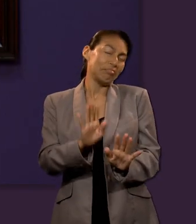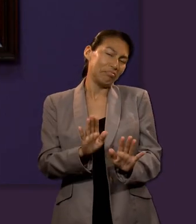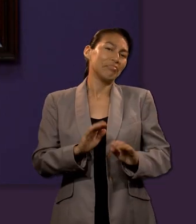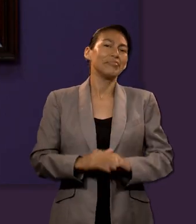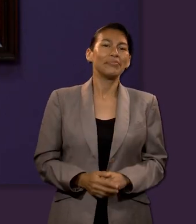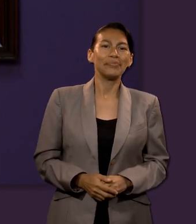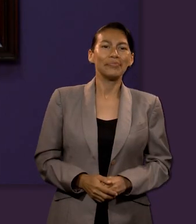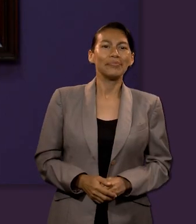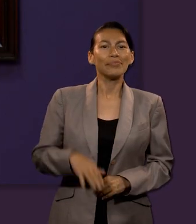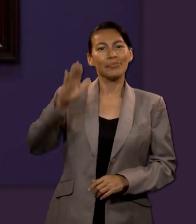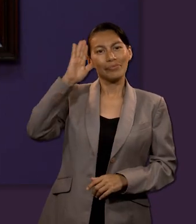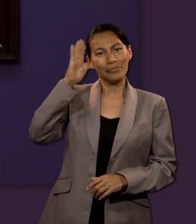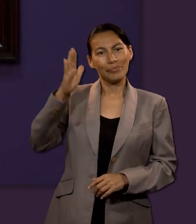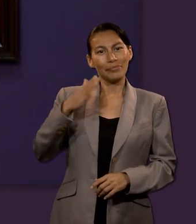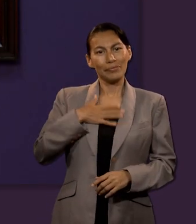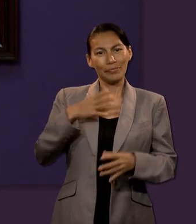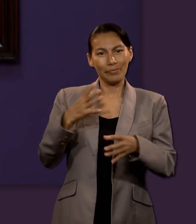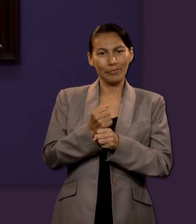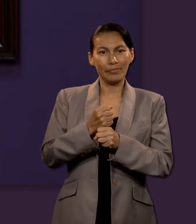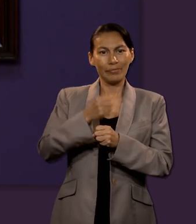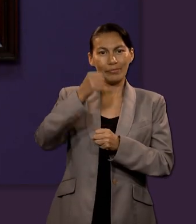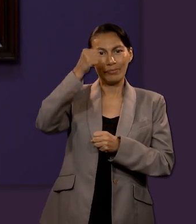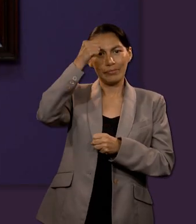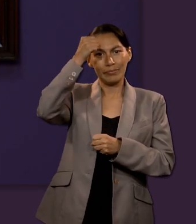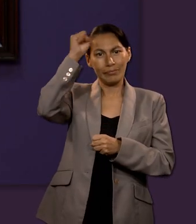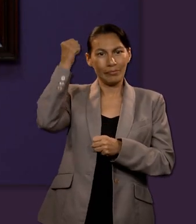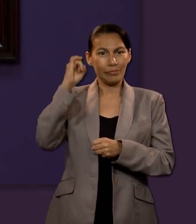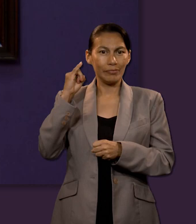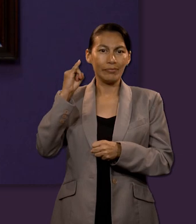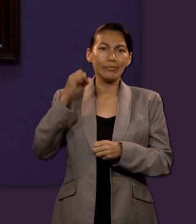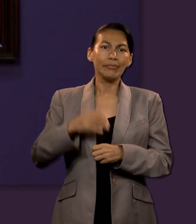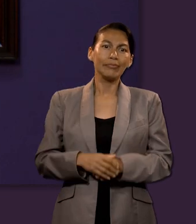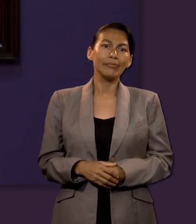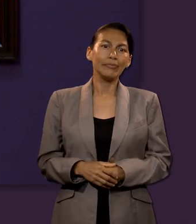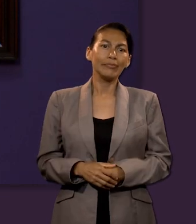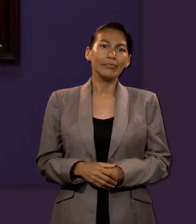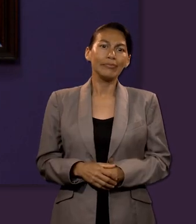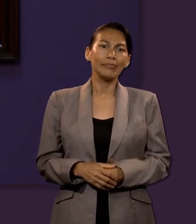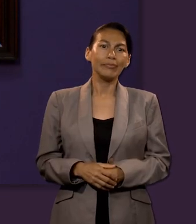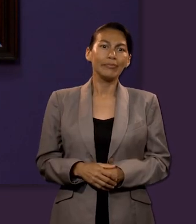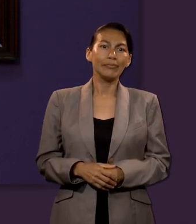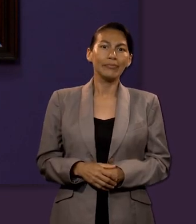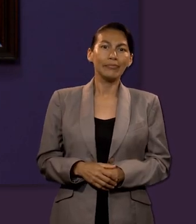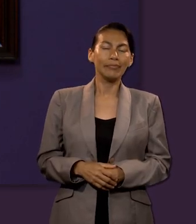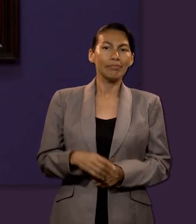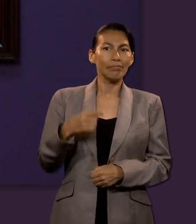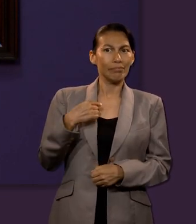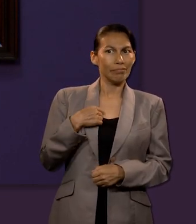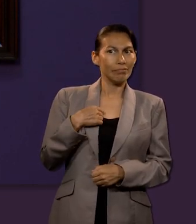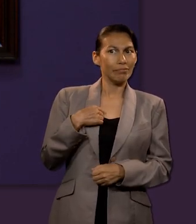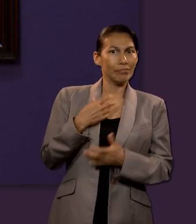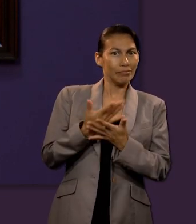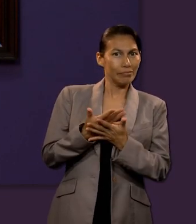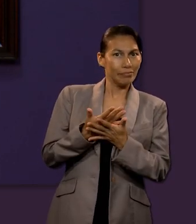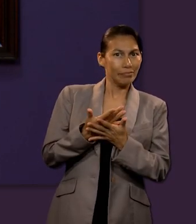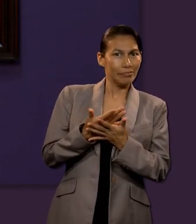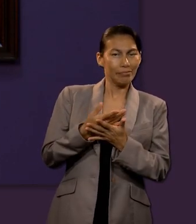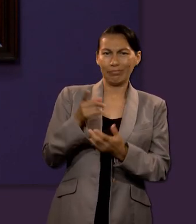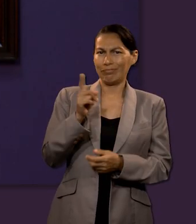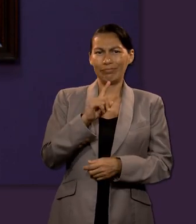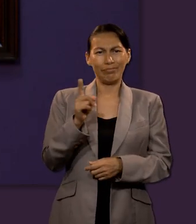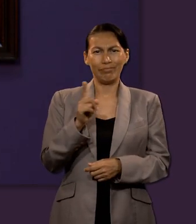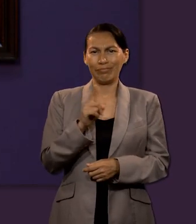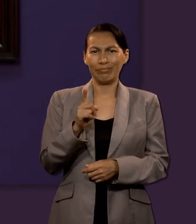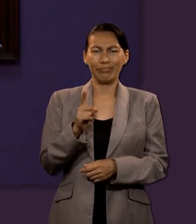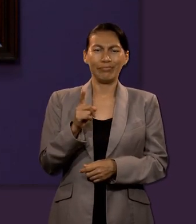es sarah y creo que no me gusta esperar y respondiendo a la pregunta creo que no esperaría porque si